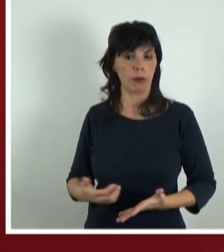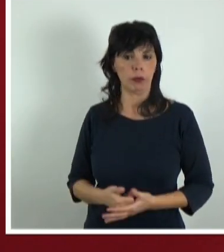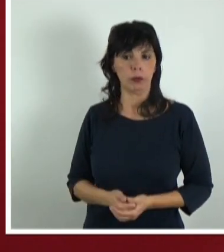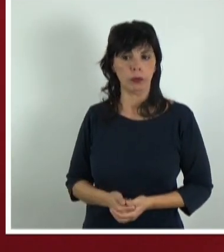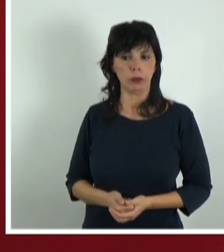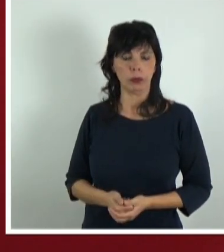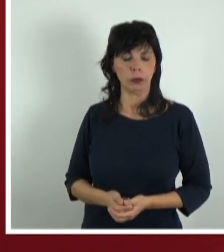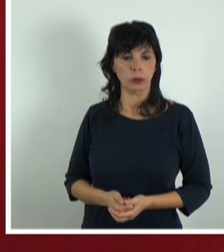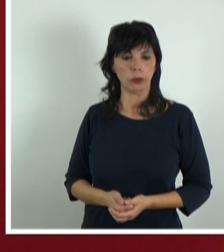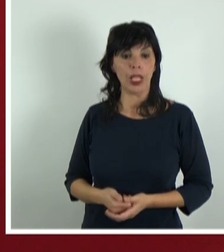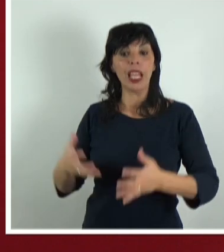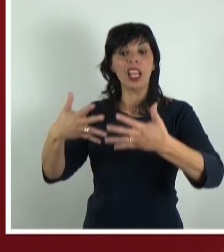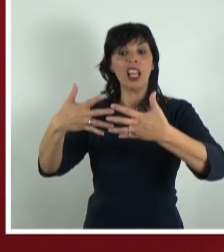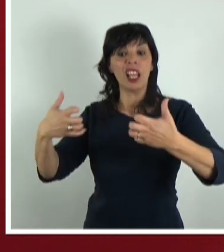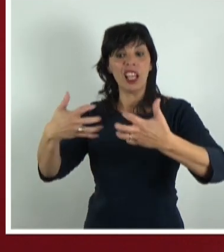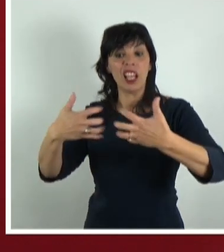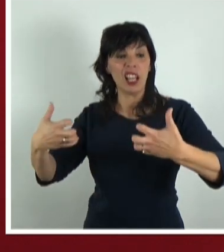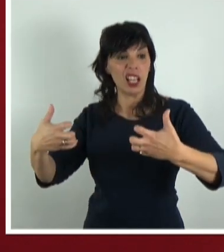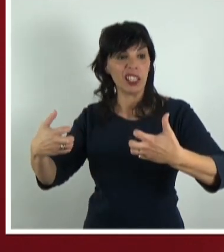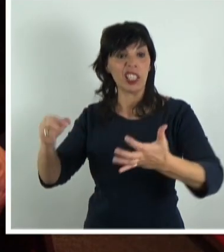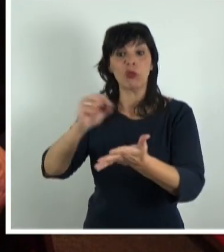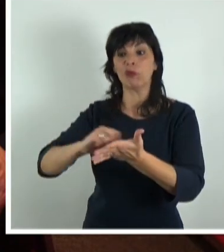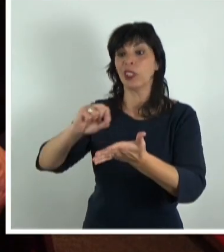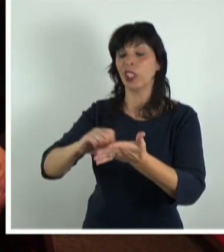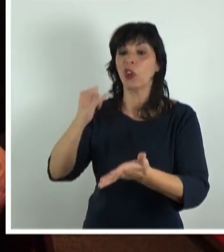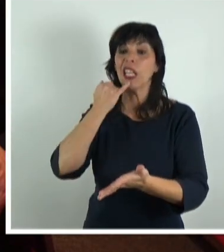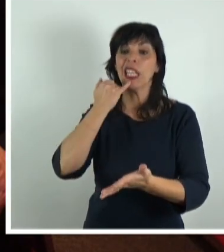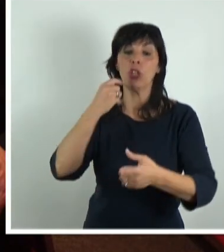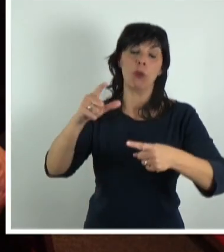incluso estaba escrito en latín,